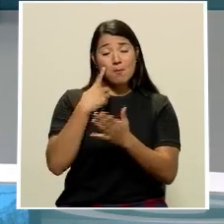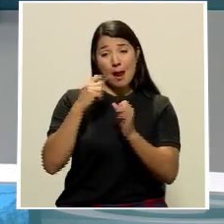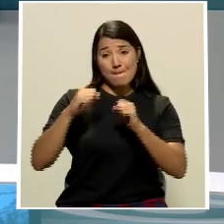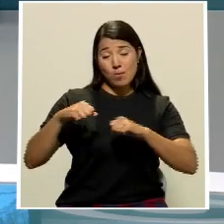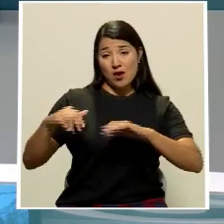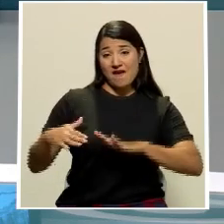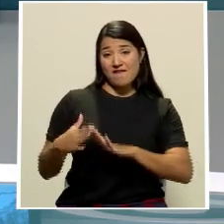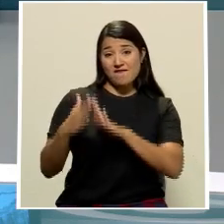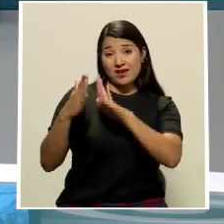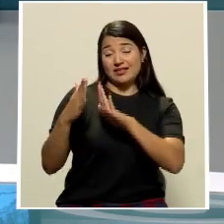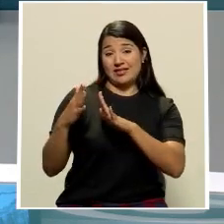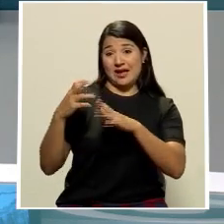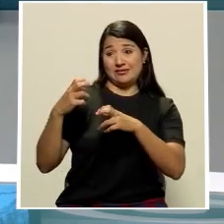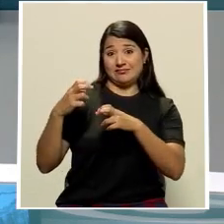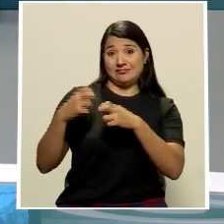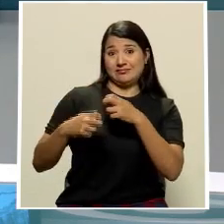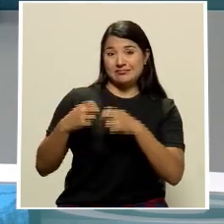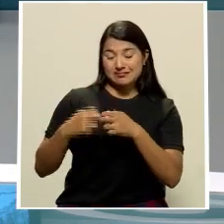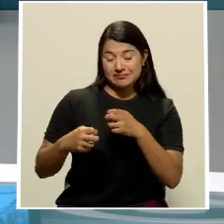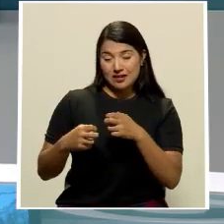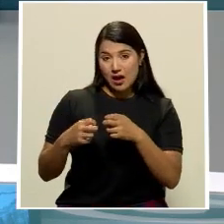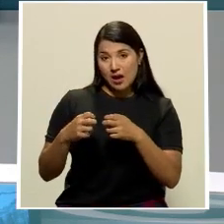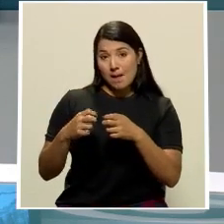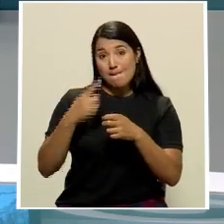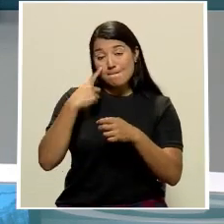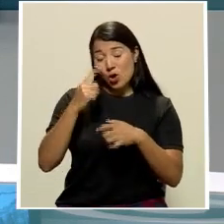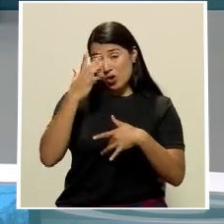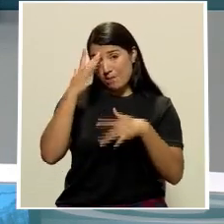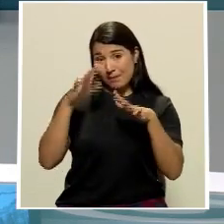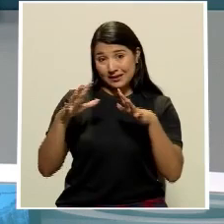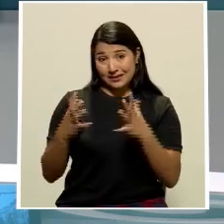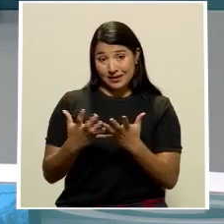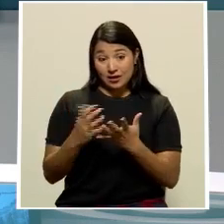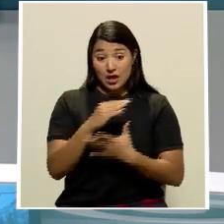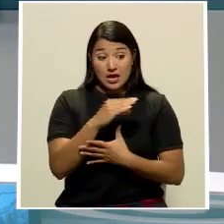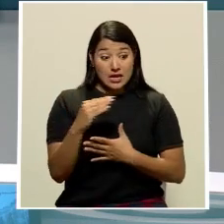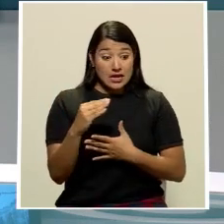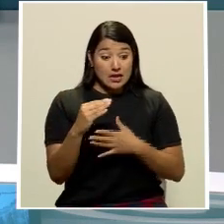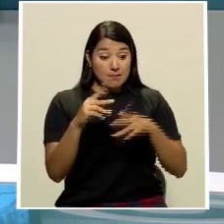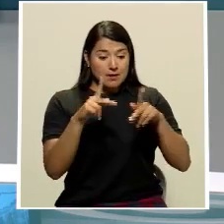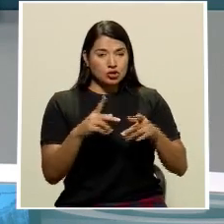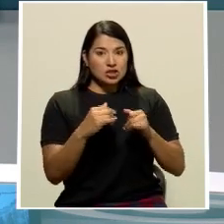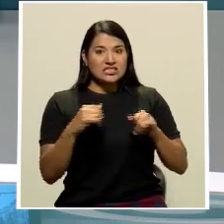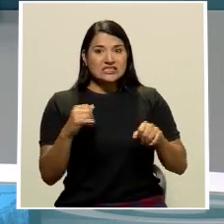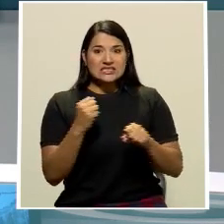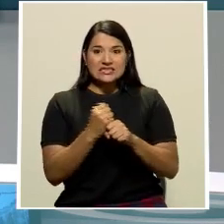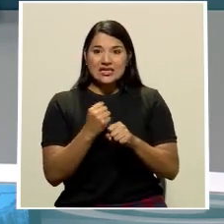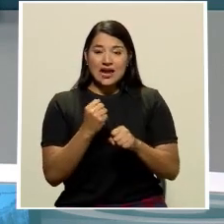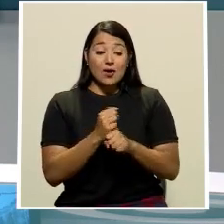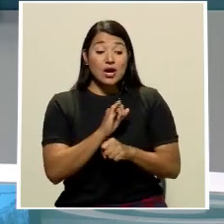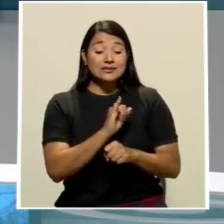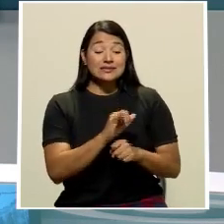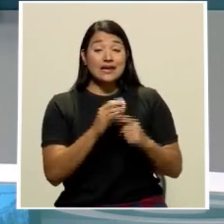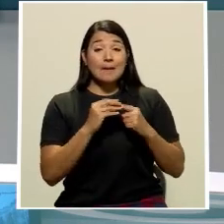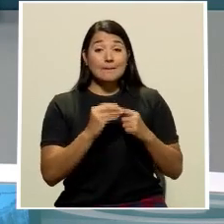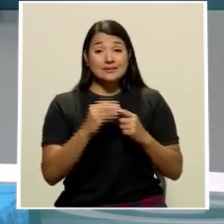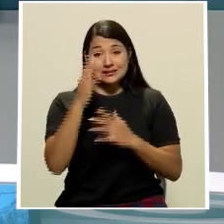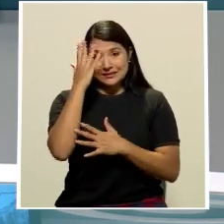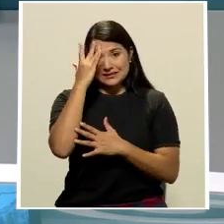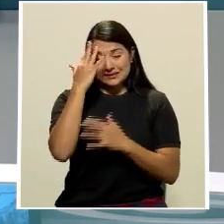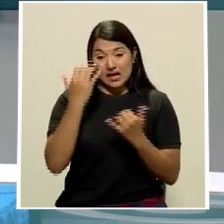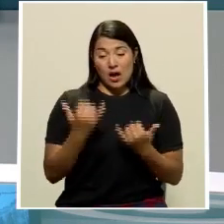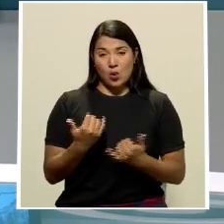crisis desatada por la pandemia y que el desempleo es claramente la mayor preocupación de